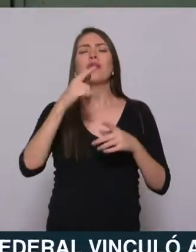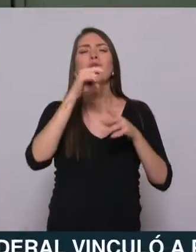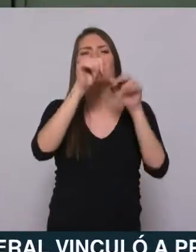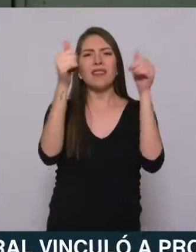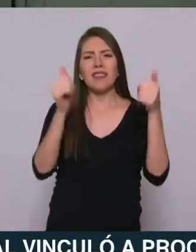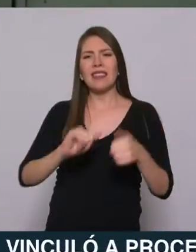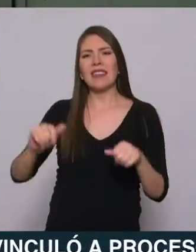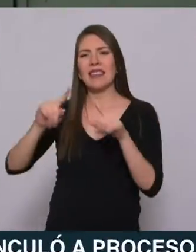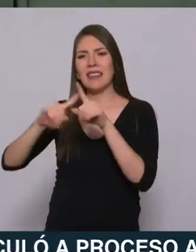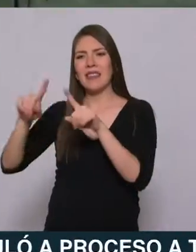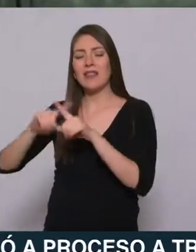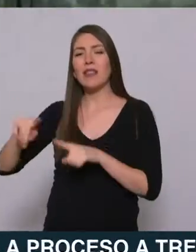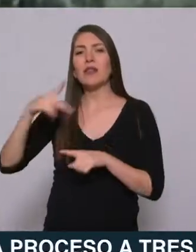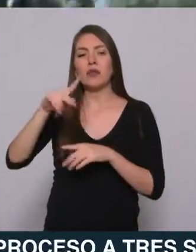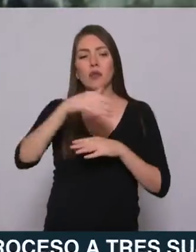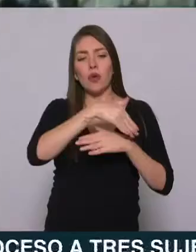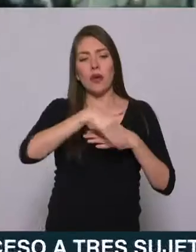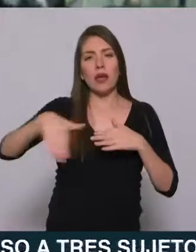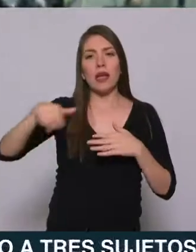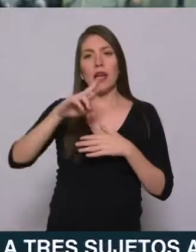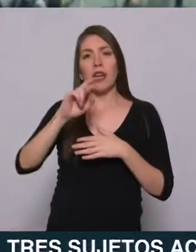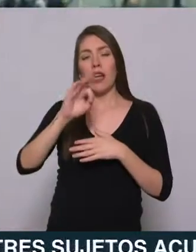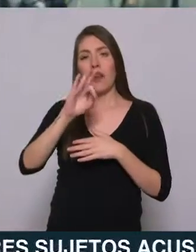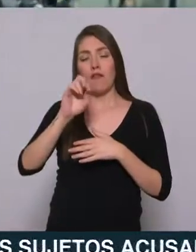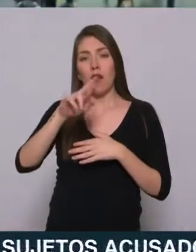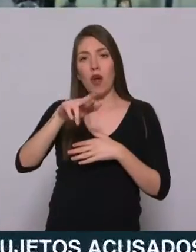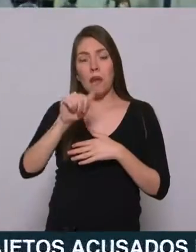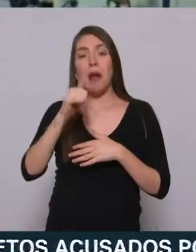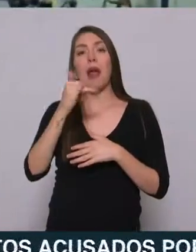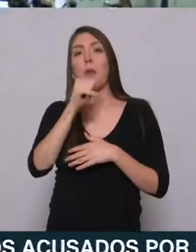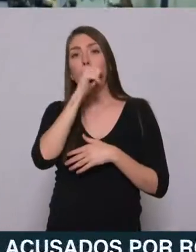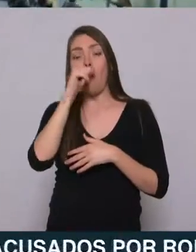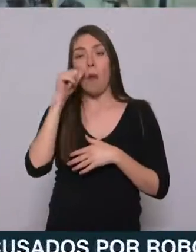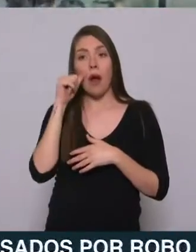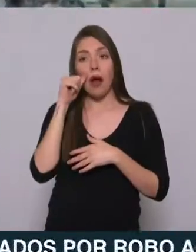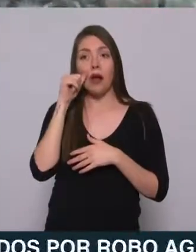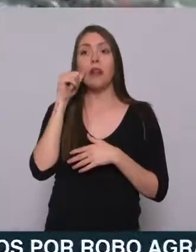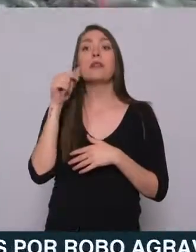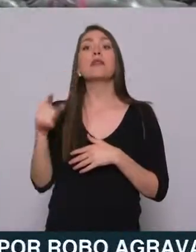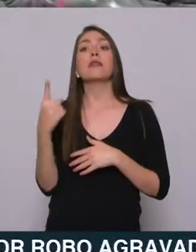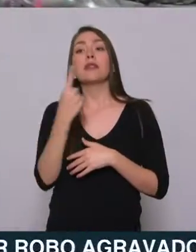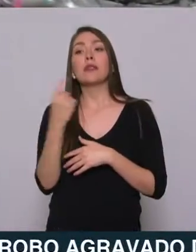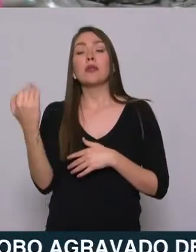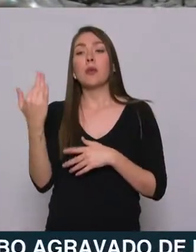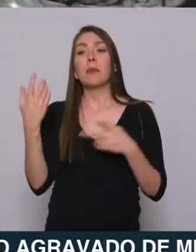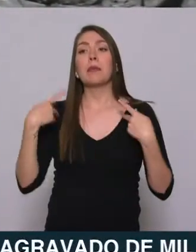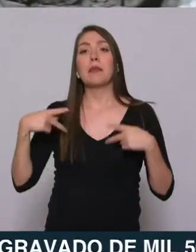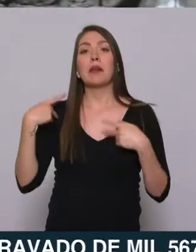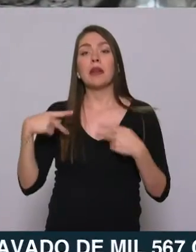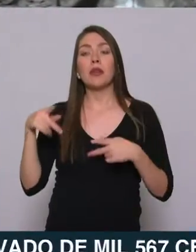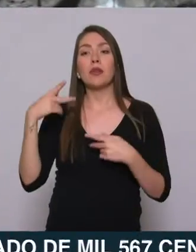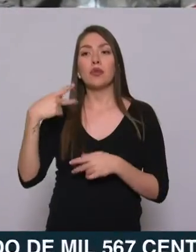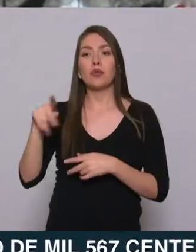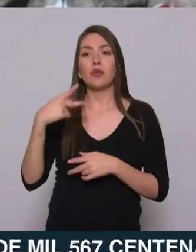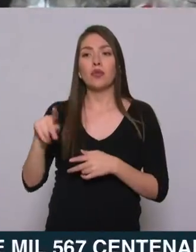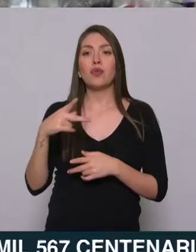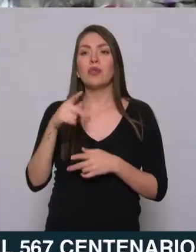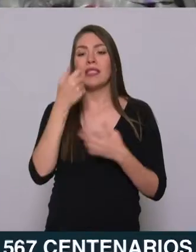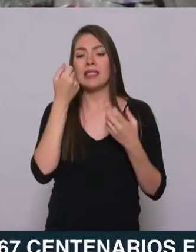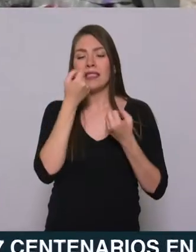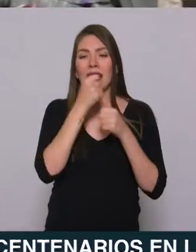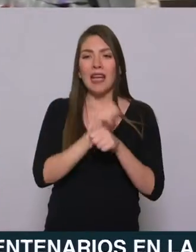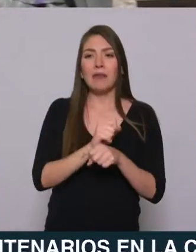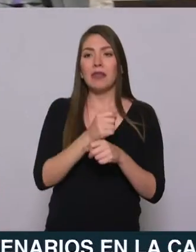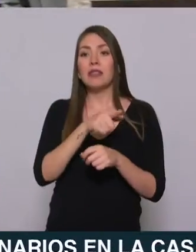que se encuentran por Paseo de la Reforma y Avenida Juárez, 150 personas de la Dirección General de Servicios Urbanos y